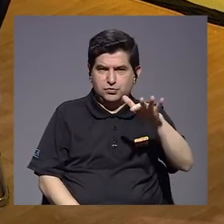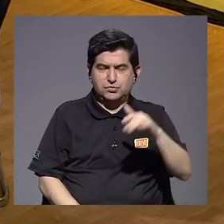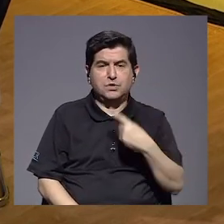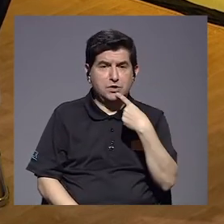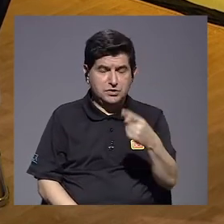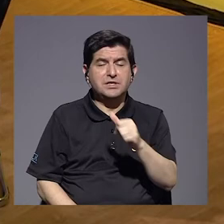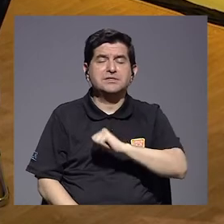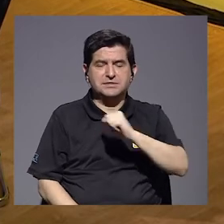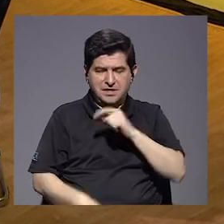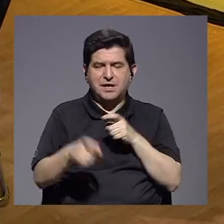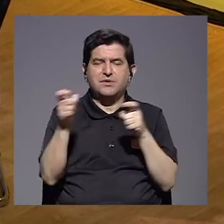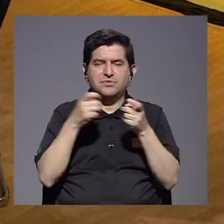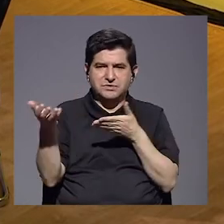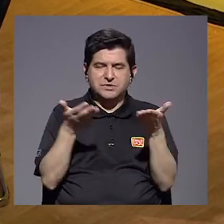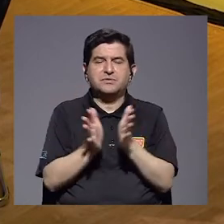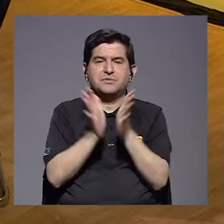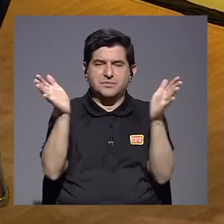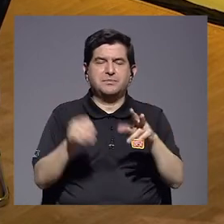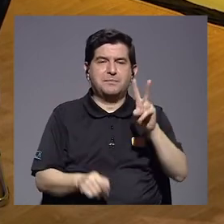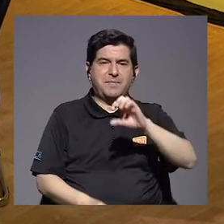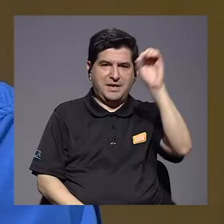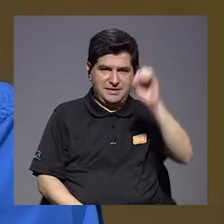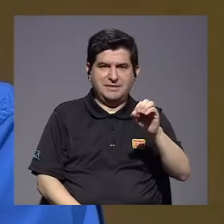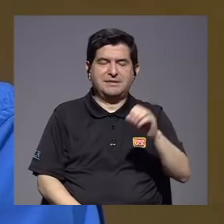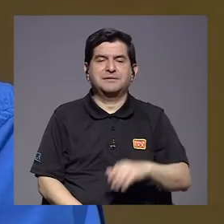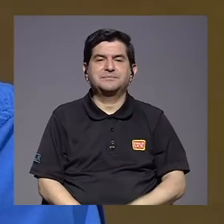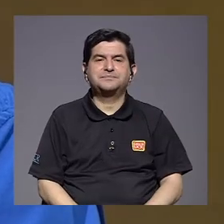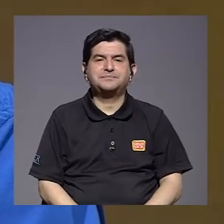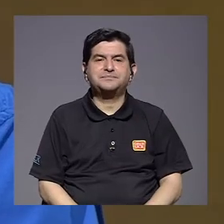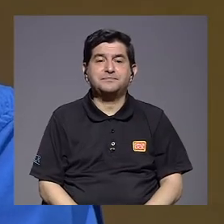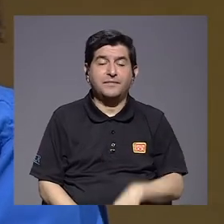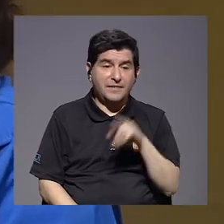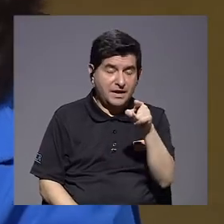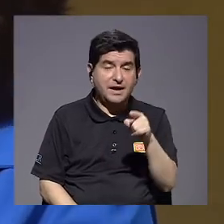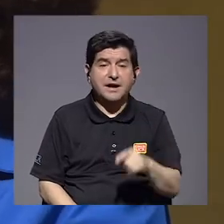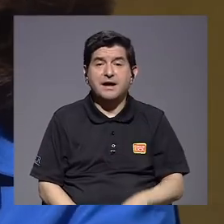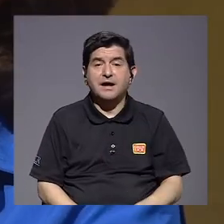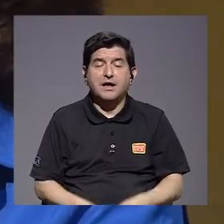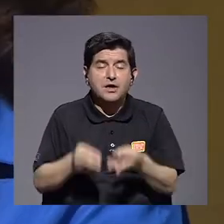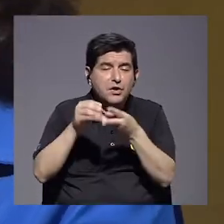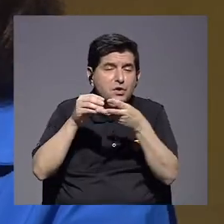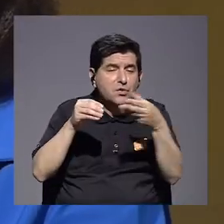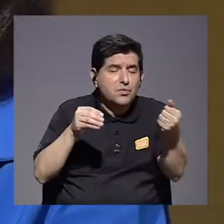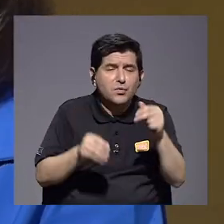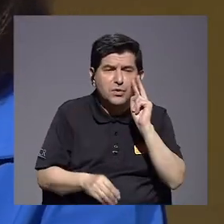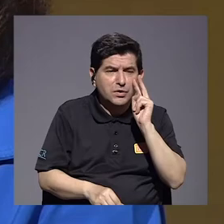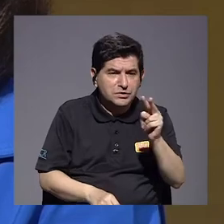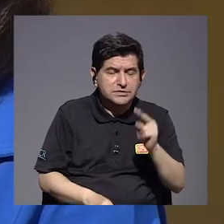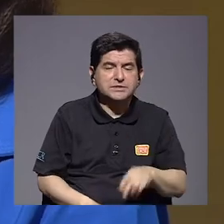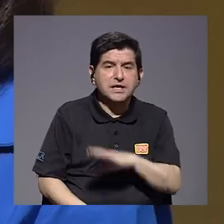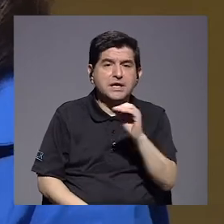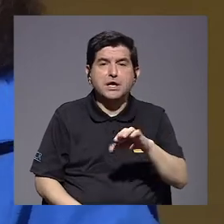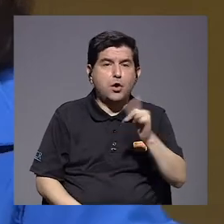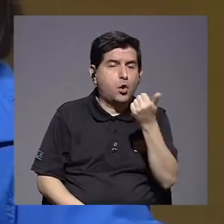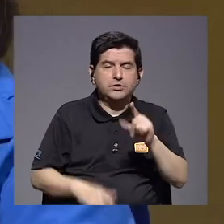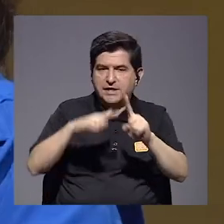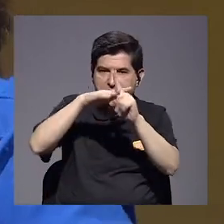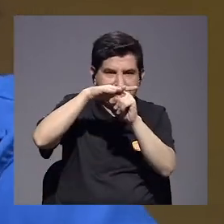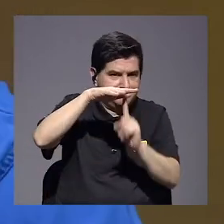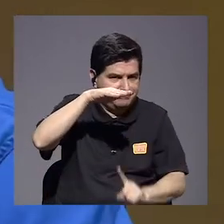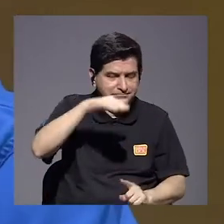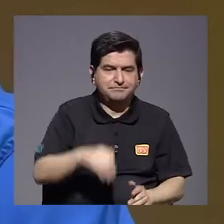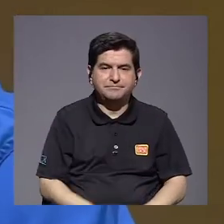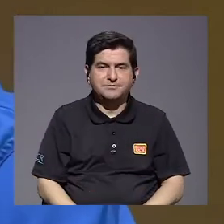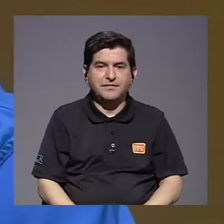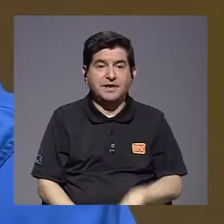cataloga la ARECEP. Exacto, como un 22%, que como te digo, son fugas visibles y no visibles. Las fugas